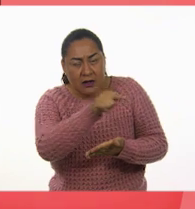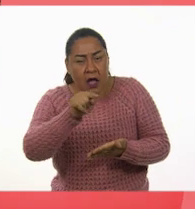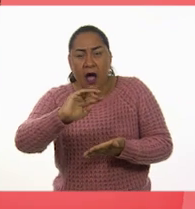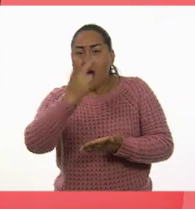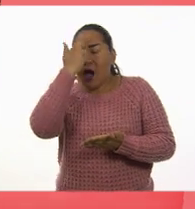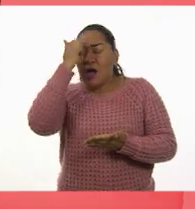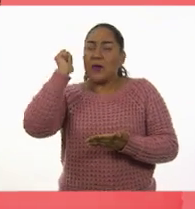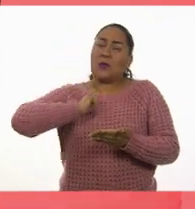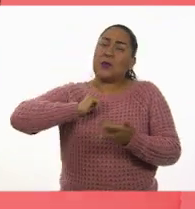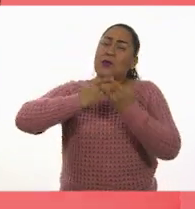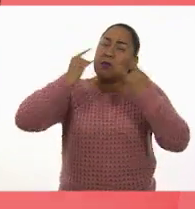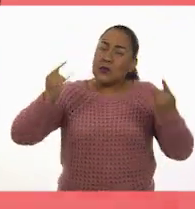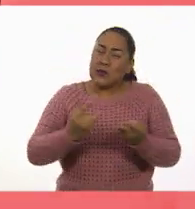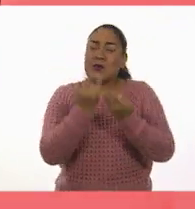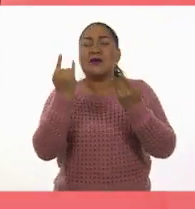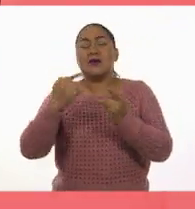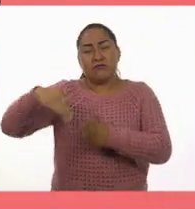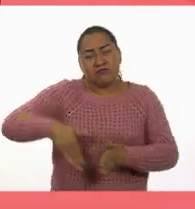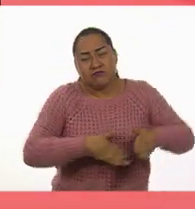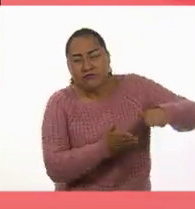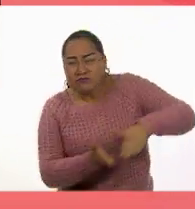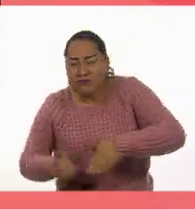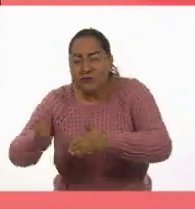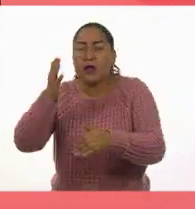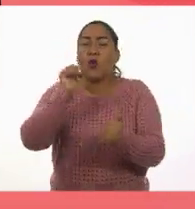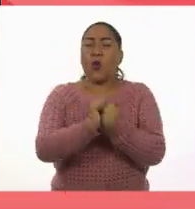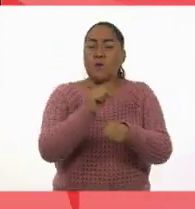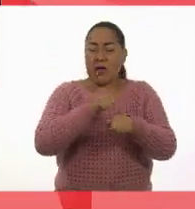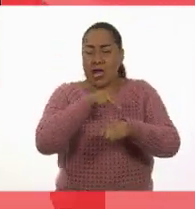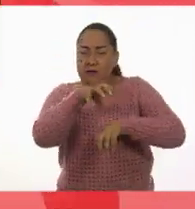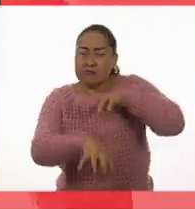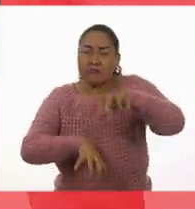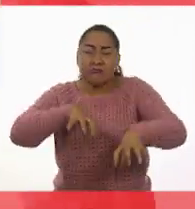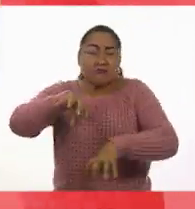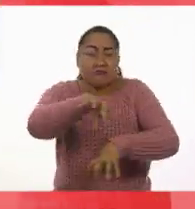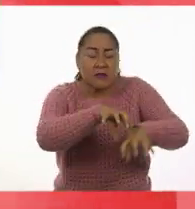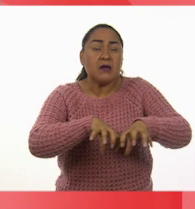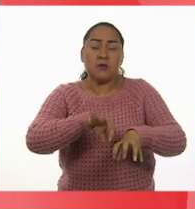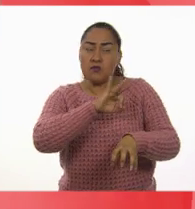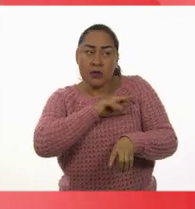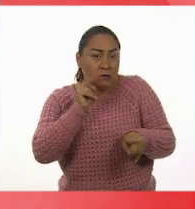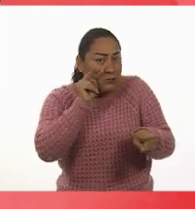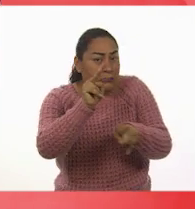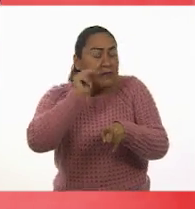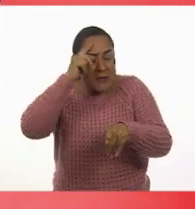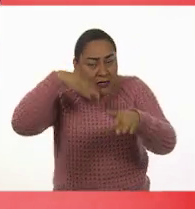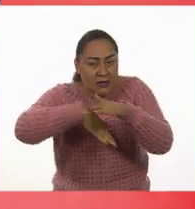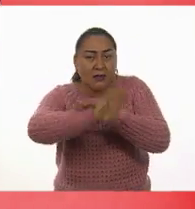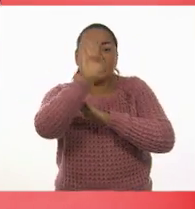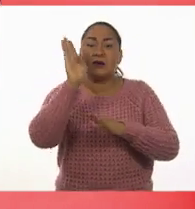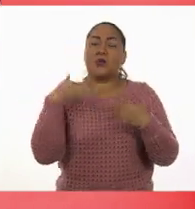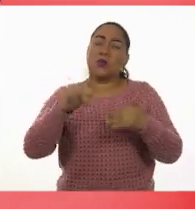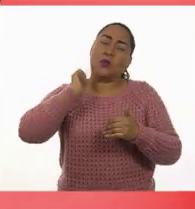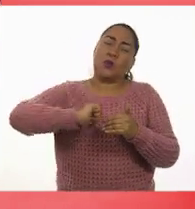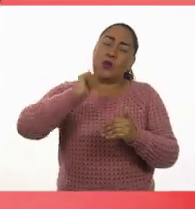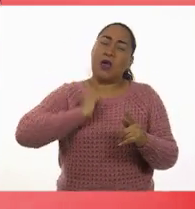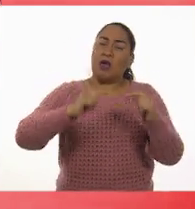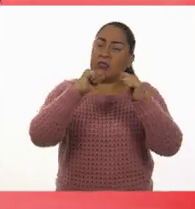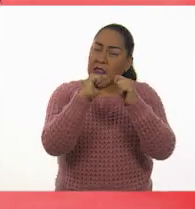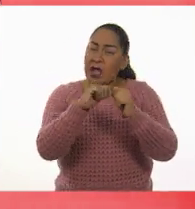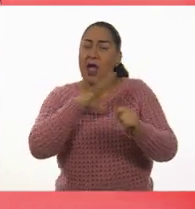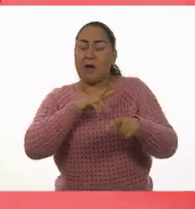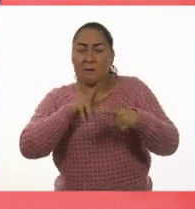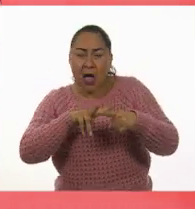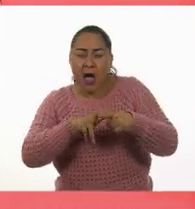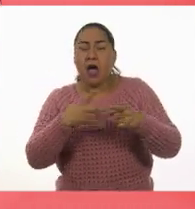pasado. Serpenteantes calles y callejones empedrados guían sus pasos hasta antiguos templos enmarcados con parques, plazas